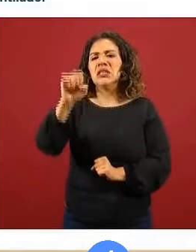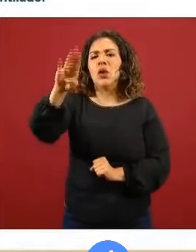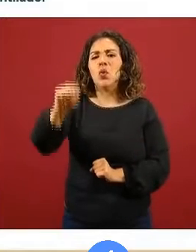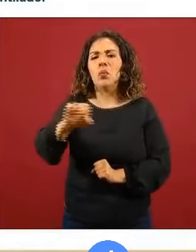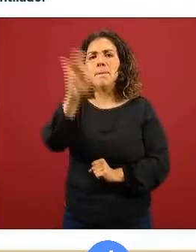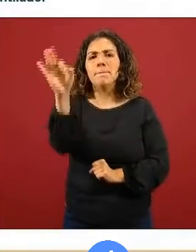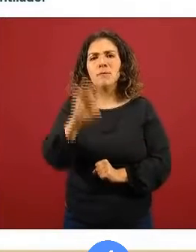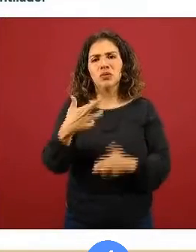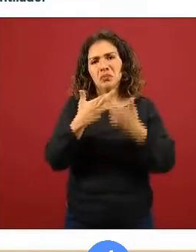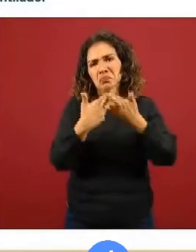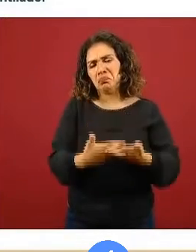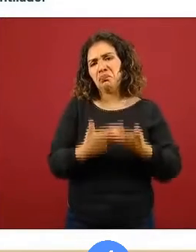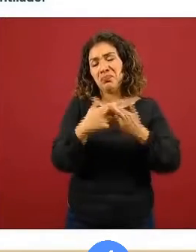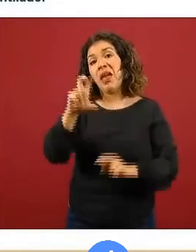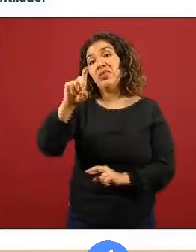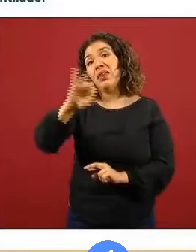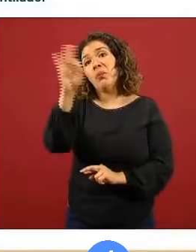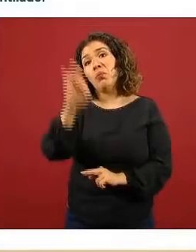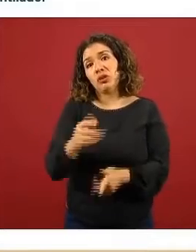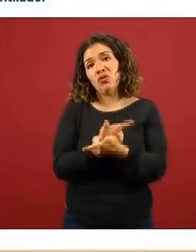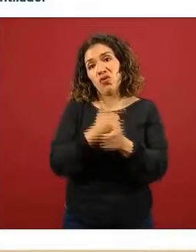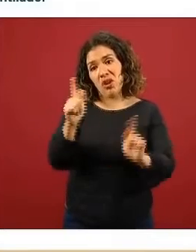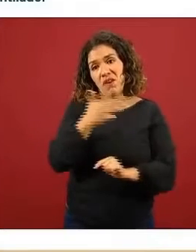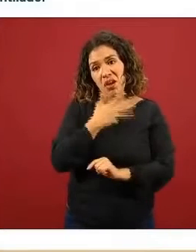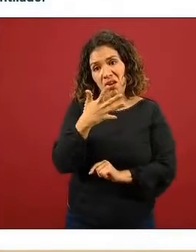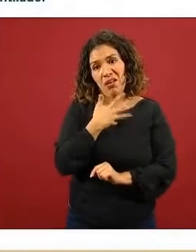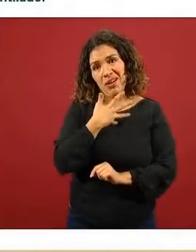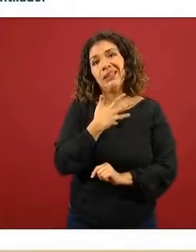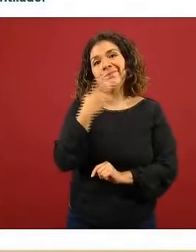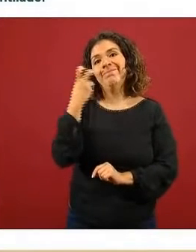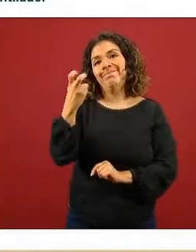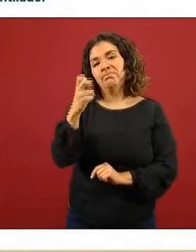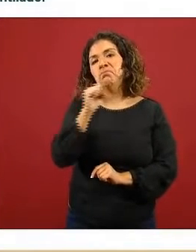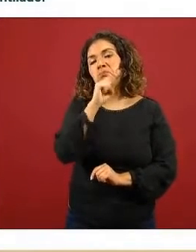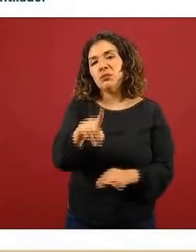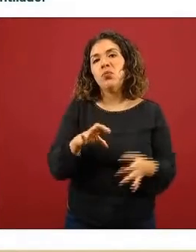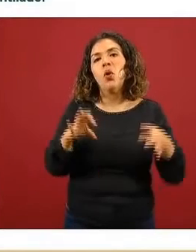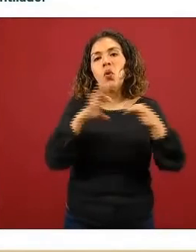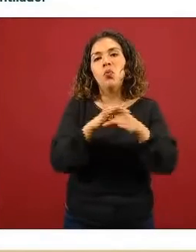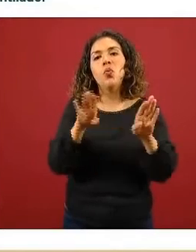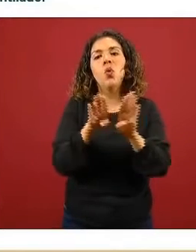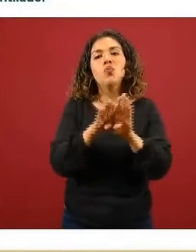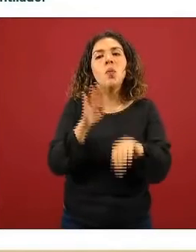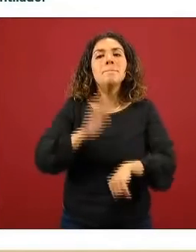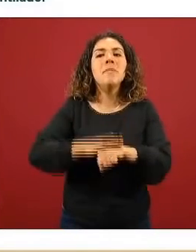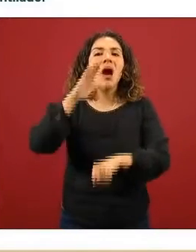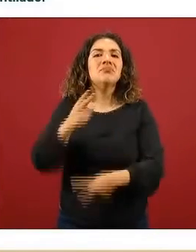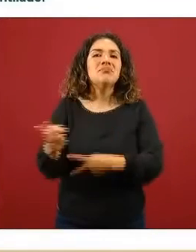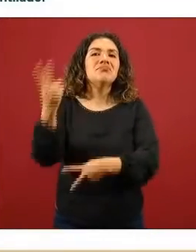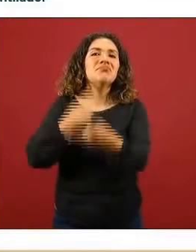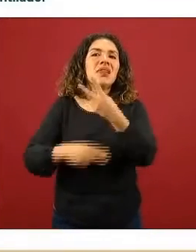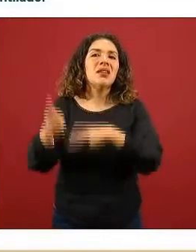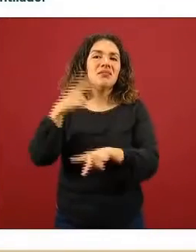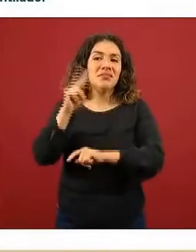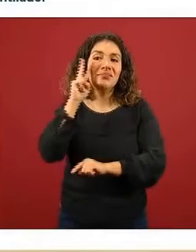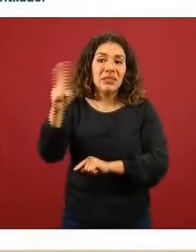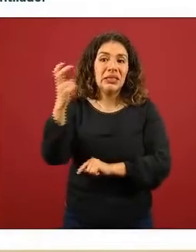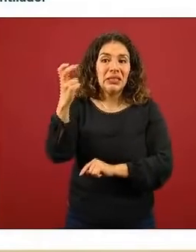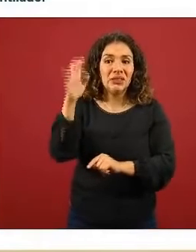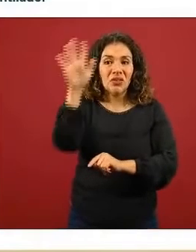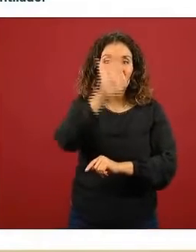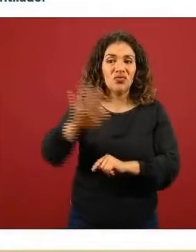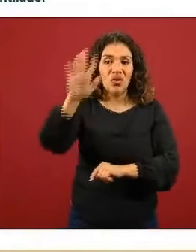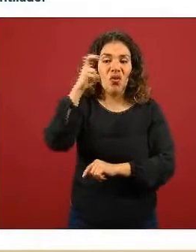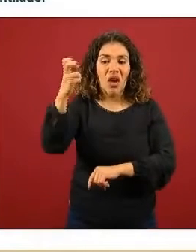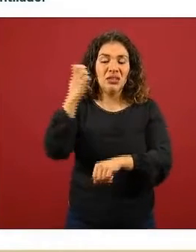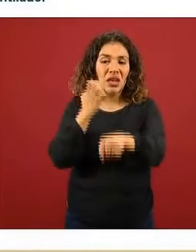solo un 30% de disponibilidad, y esto es precisamente va de la mano con este incremento importante que estamos viendo en todo el